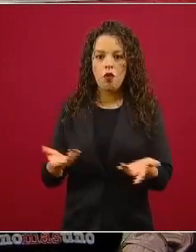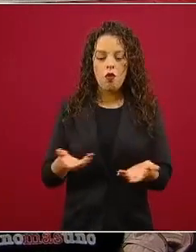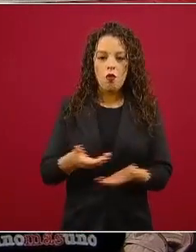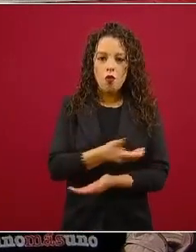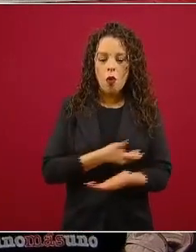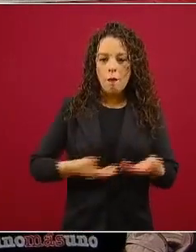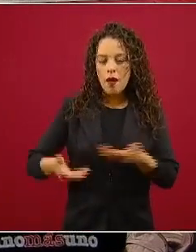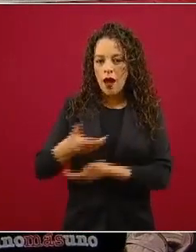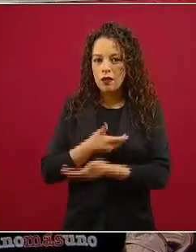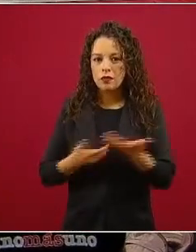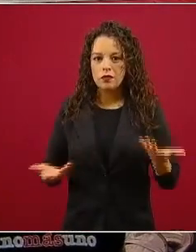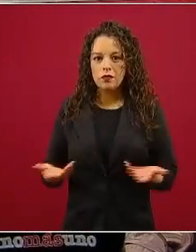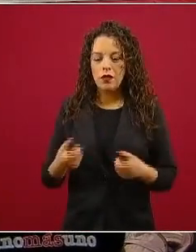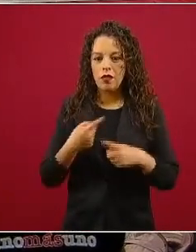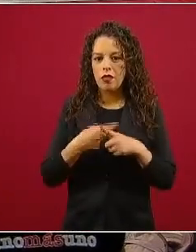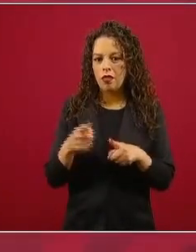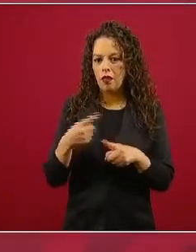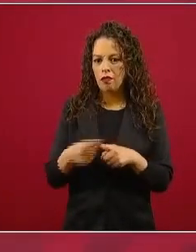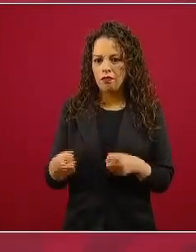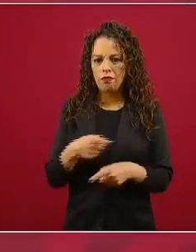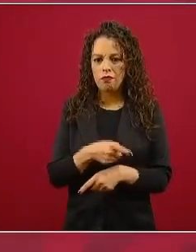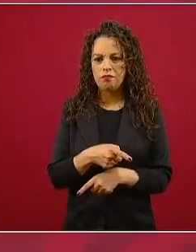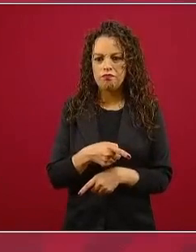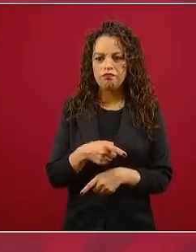a quienes